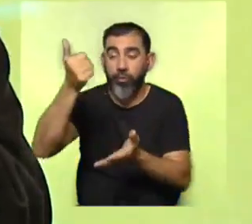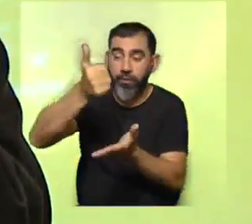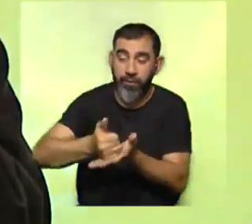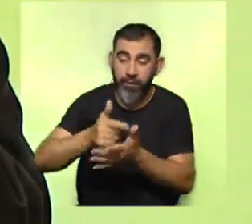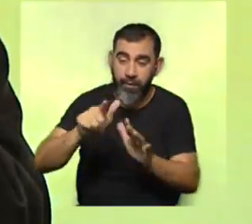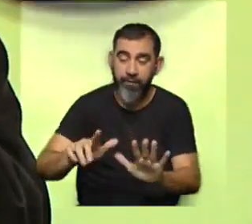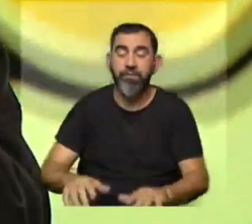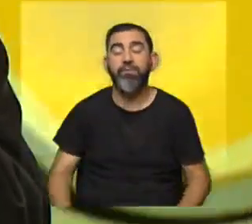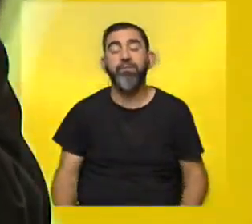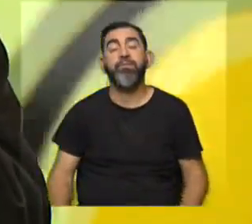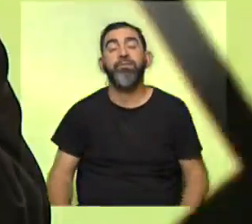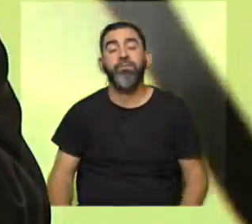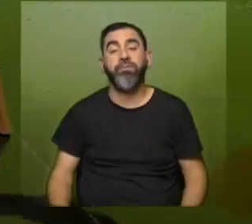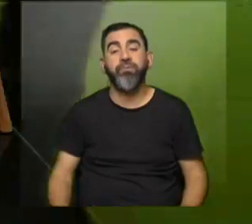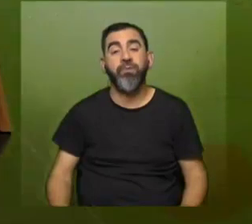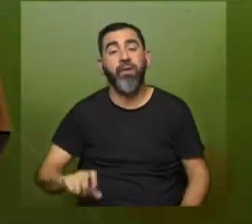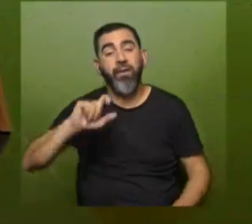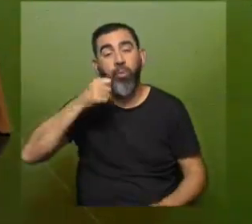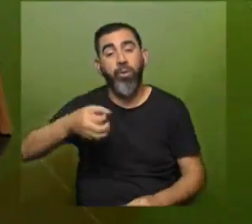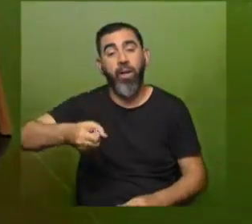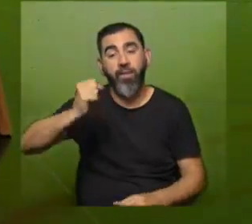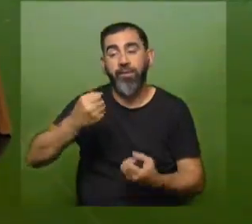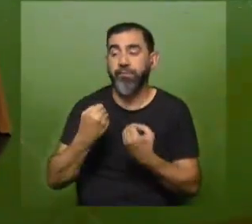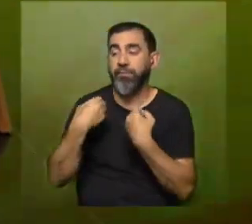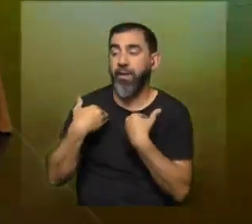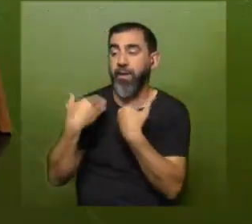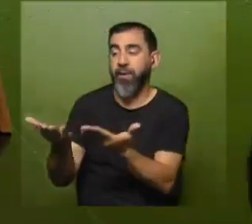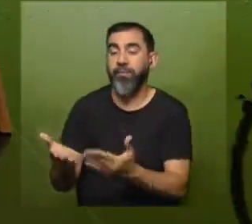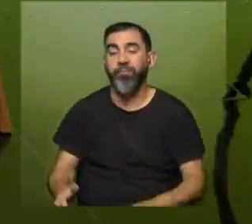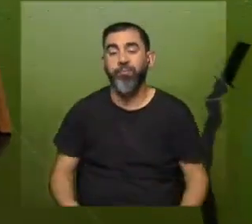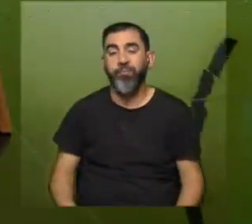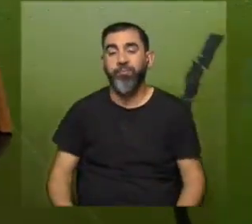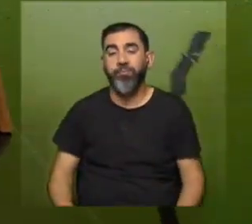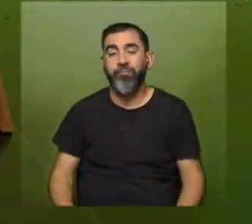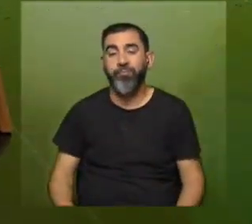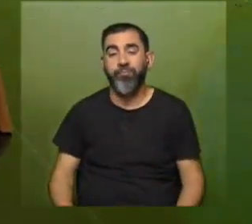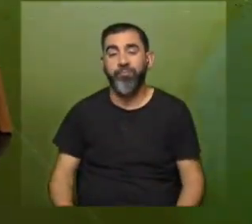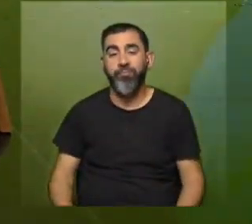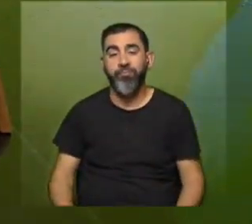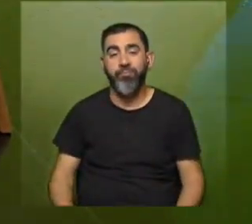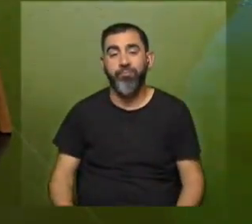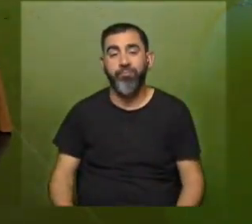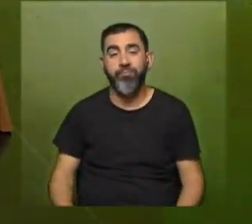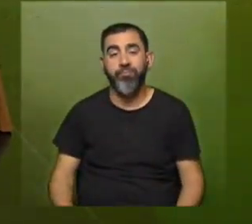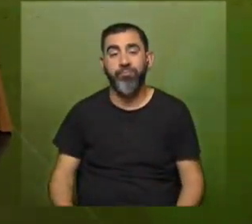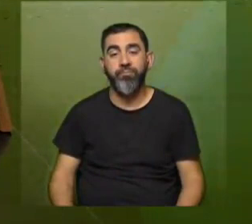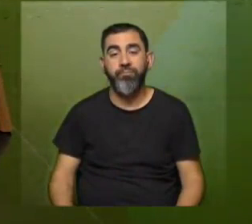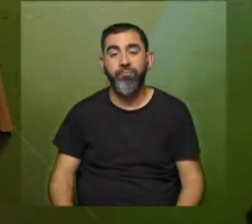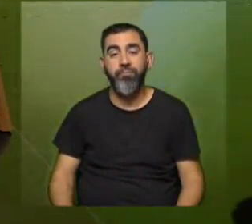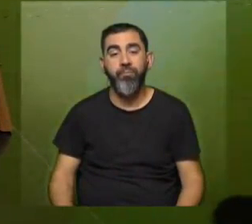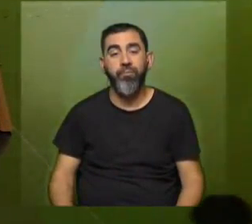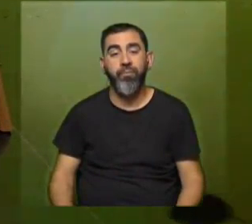estudios. Marcelo, ¿te había gustado la taza? Hoy cuando viniste te llevas una estadística. Muchísimas gracias. Para acompañarnos en Sobre Ciencia. Muchas